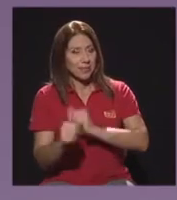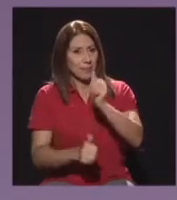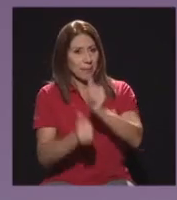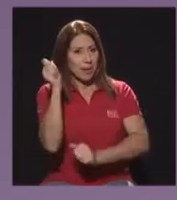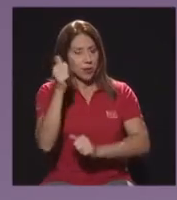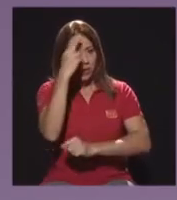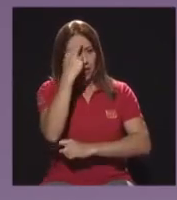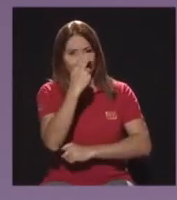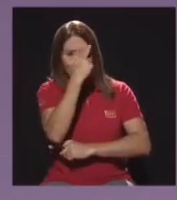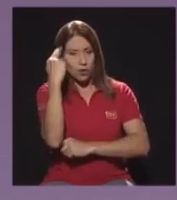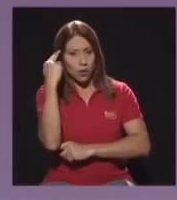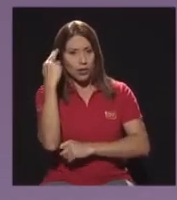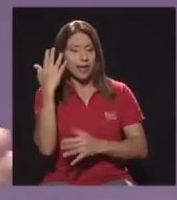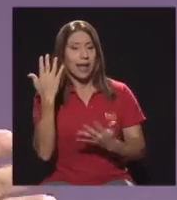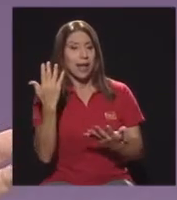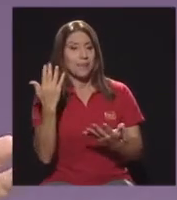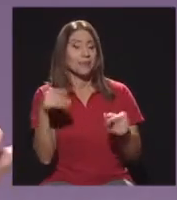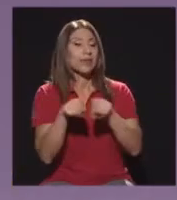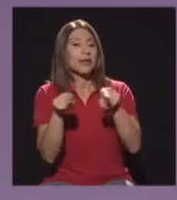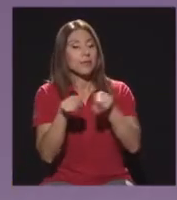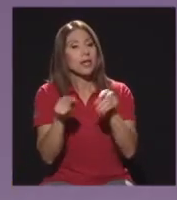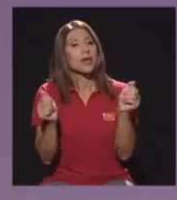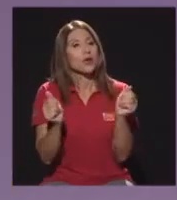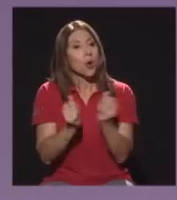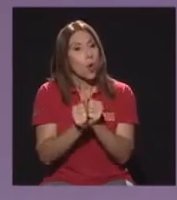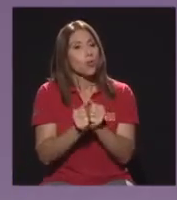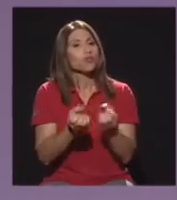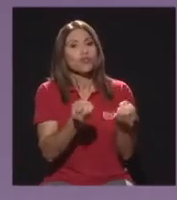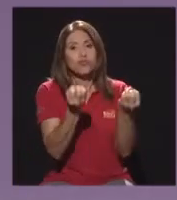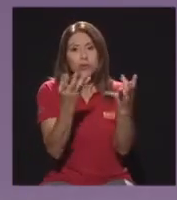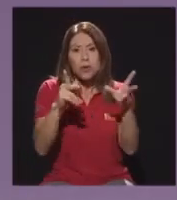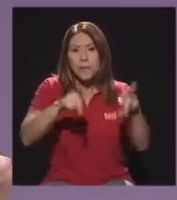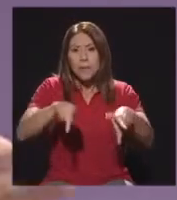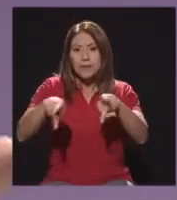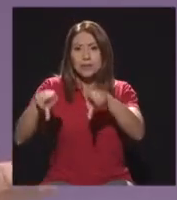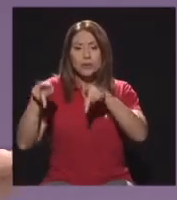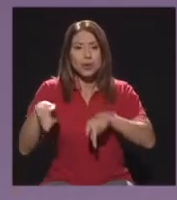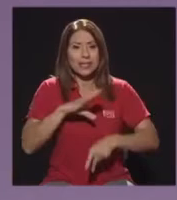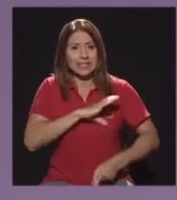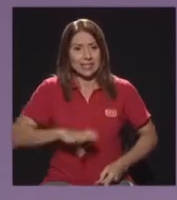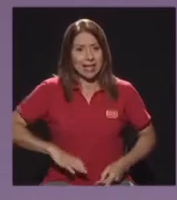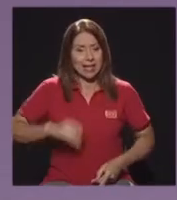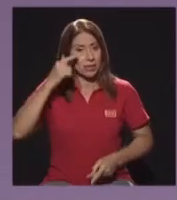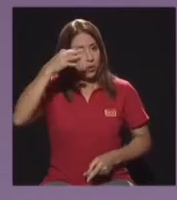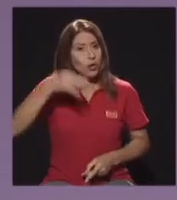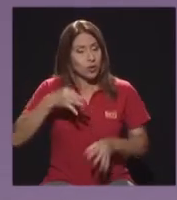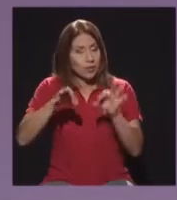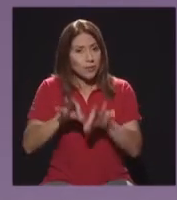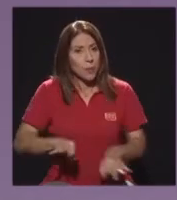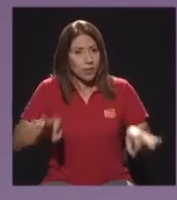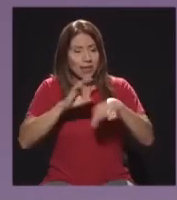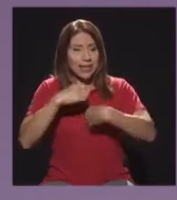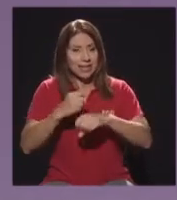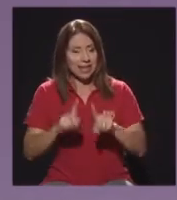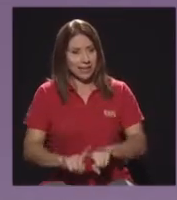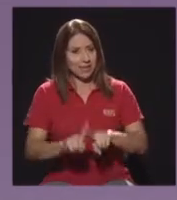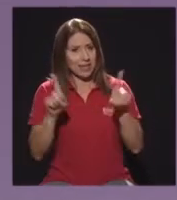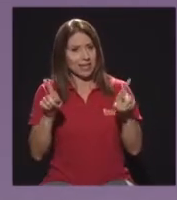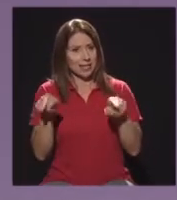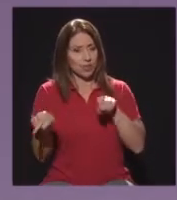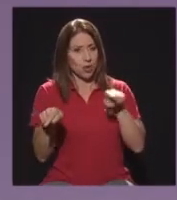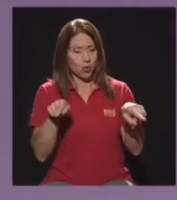católica y también con un número importante de personas cristianos yo creo que aquí es importante cómo hacer esa diferenciación